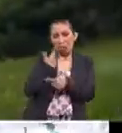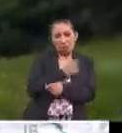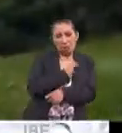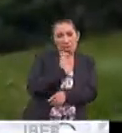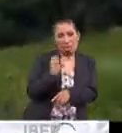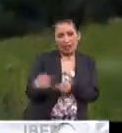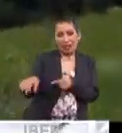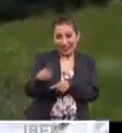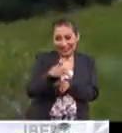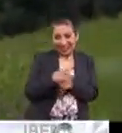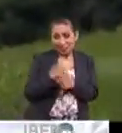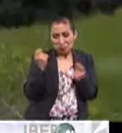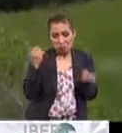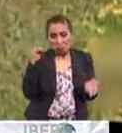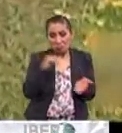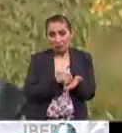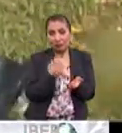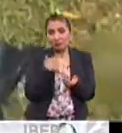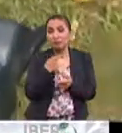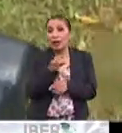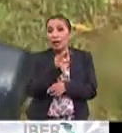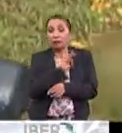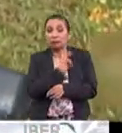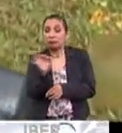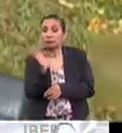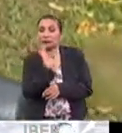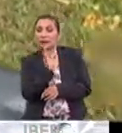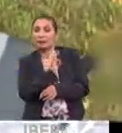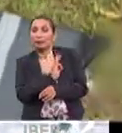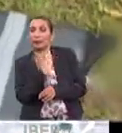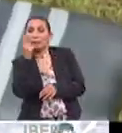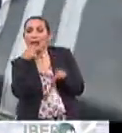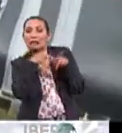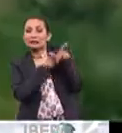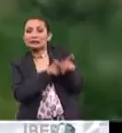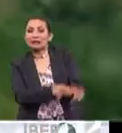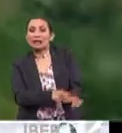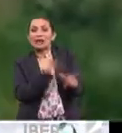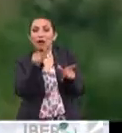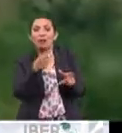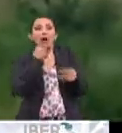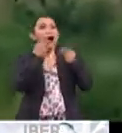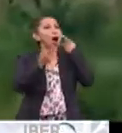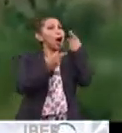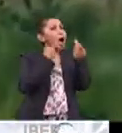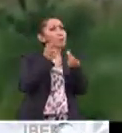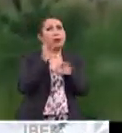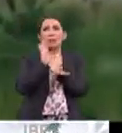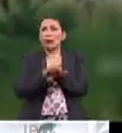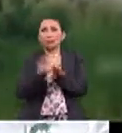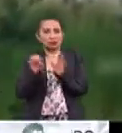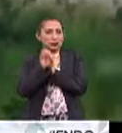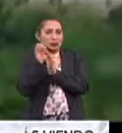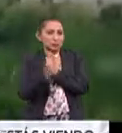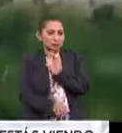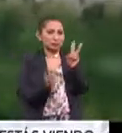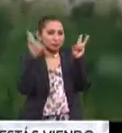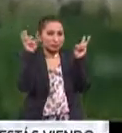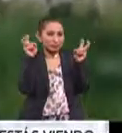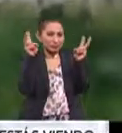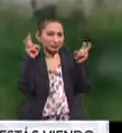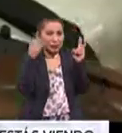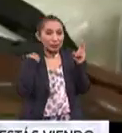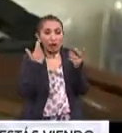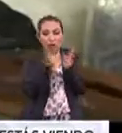Senado. Entonces, las posibilidades para mantener un discurso, sobre todo en el caso